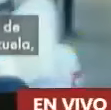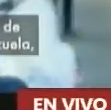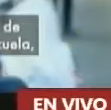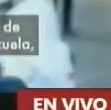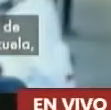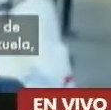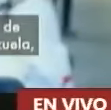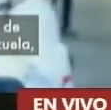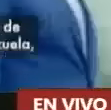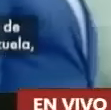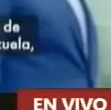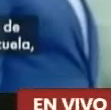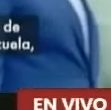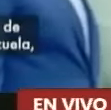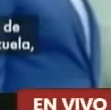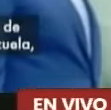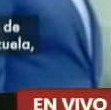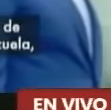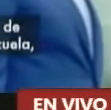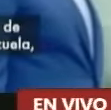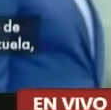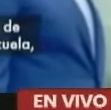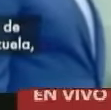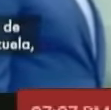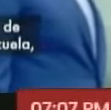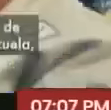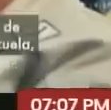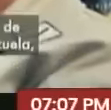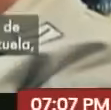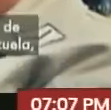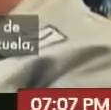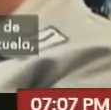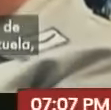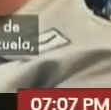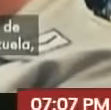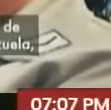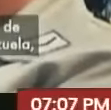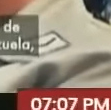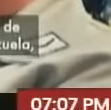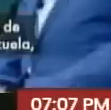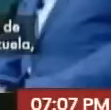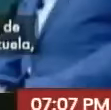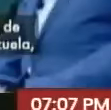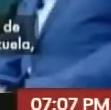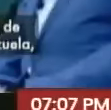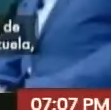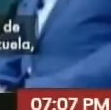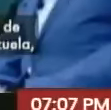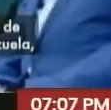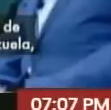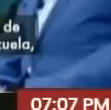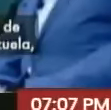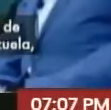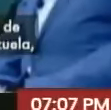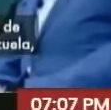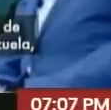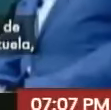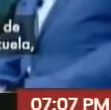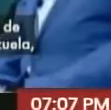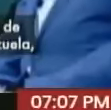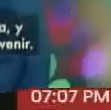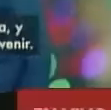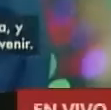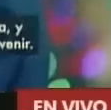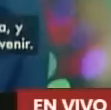que lleguen sus bendiciones, llenen de luz, de brillo, de amor, de fuerza a un pueblo bendito y sagrado que es el pueblo